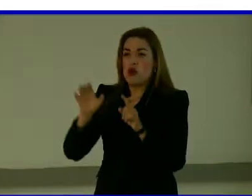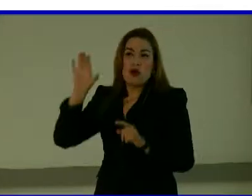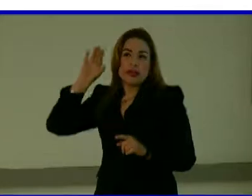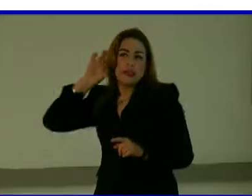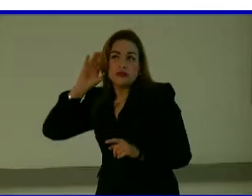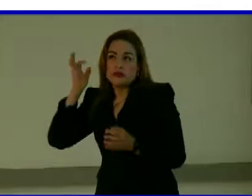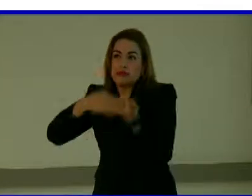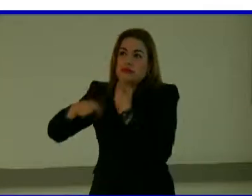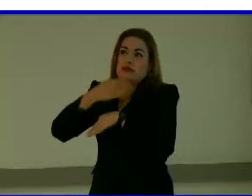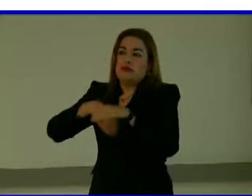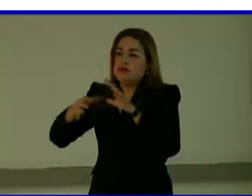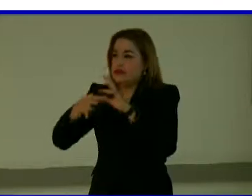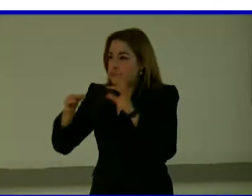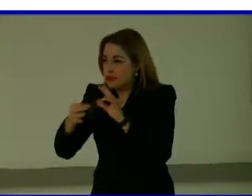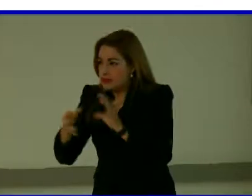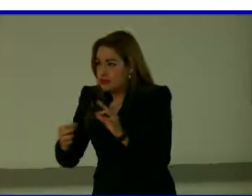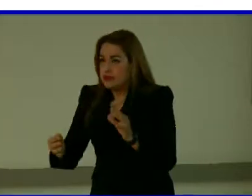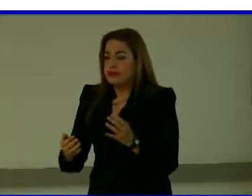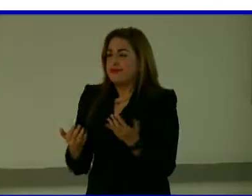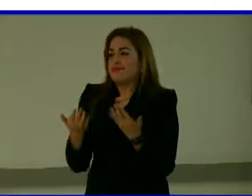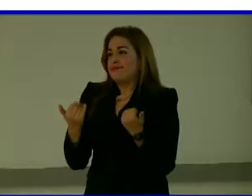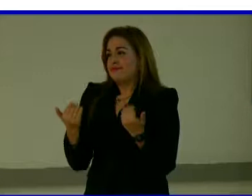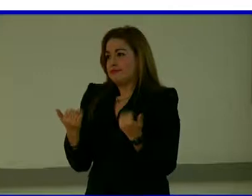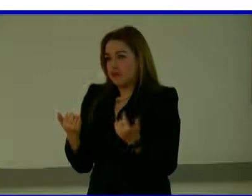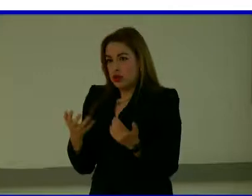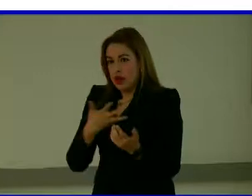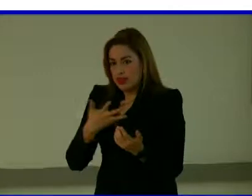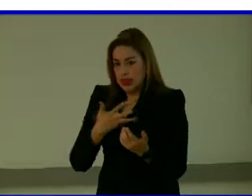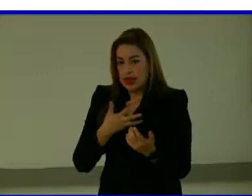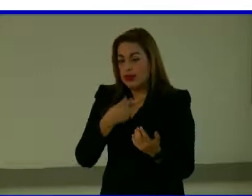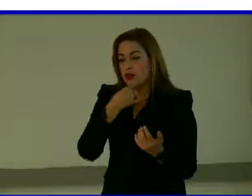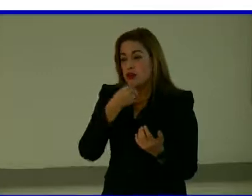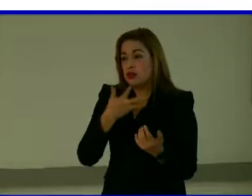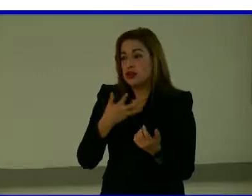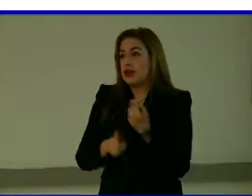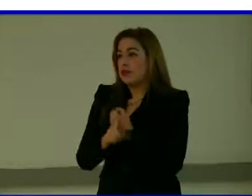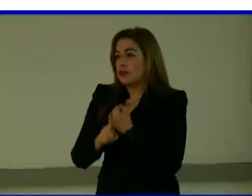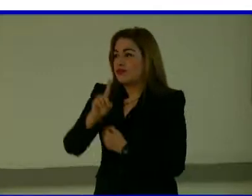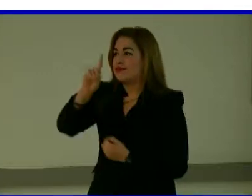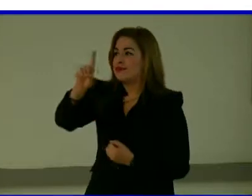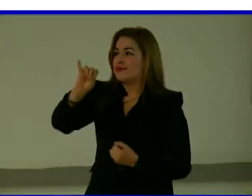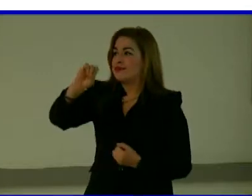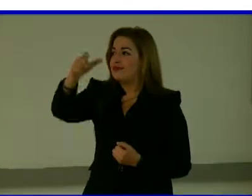intensidad necesaria, con la profundidad necesaria para que puedan monitorear lo que están haciendo.